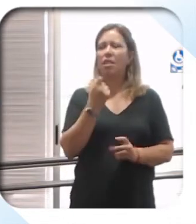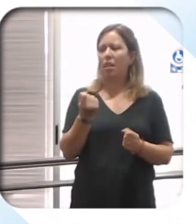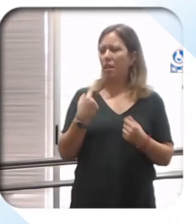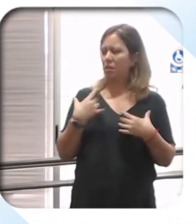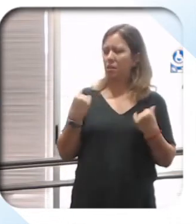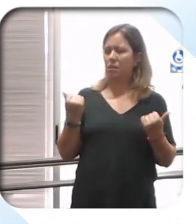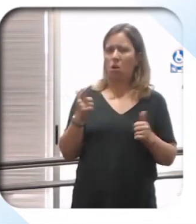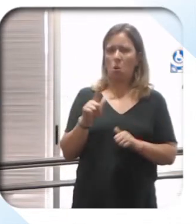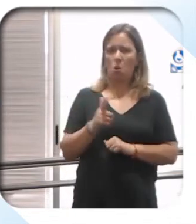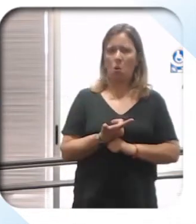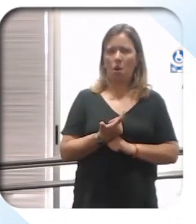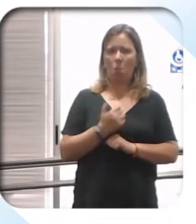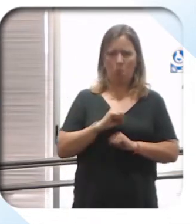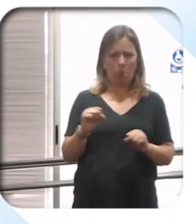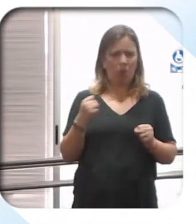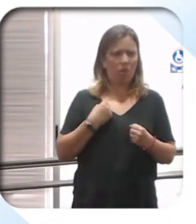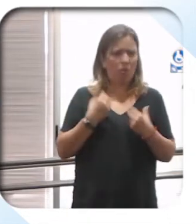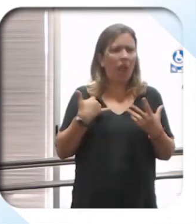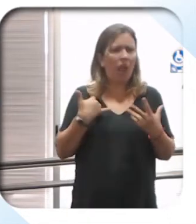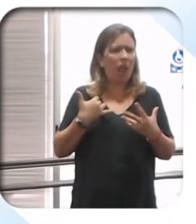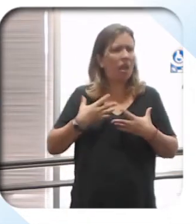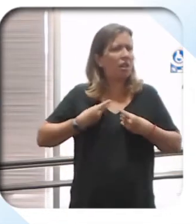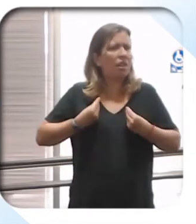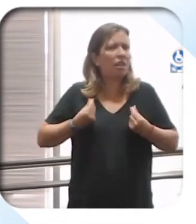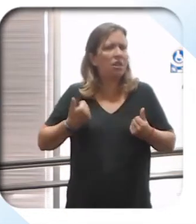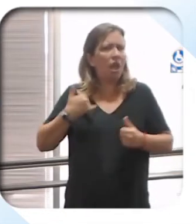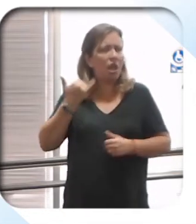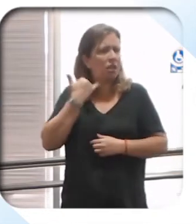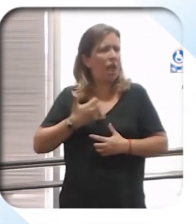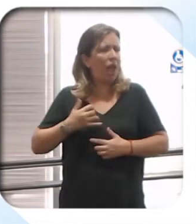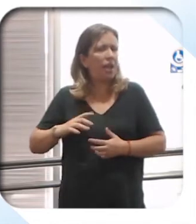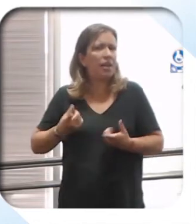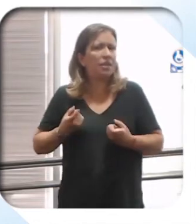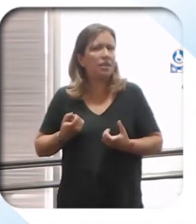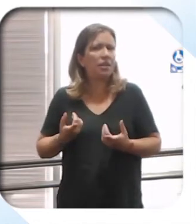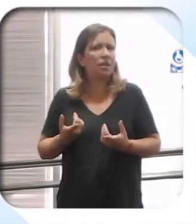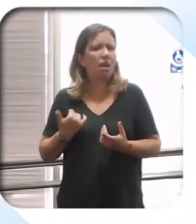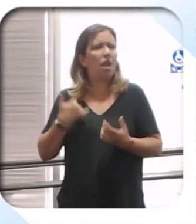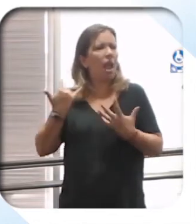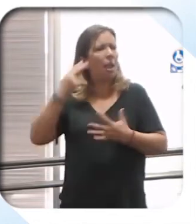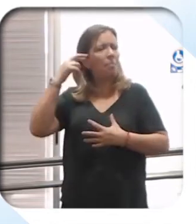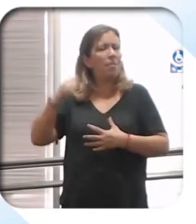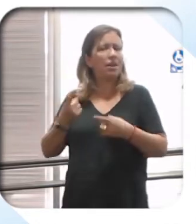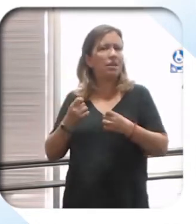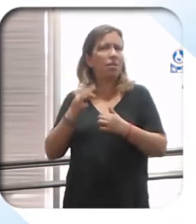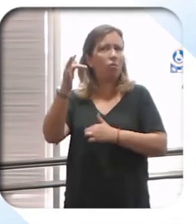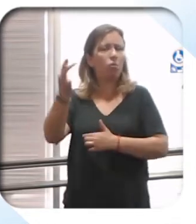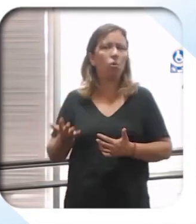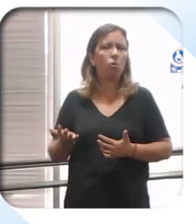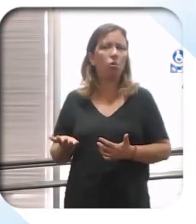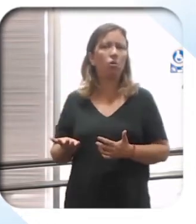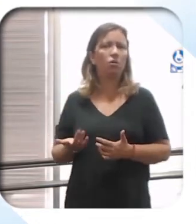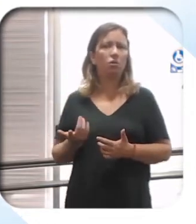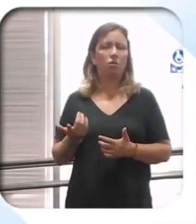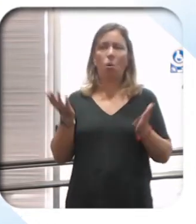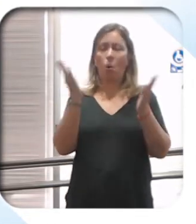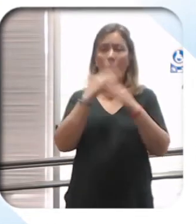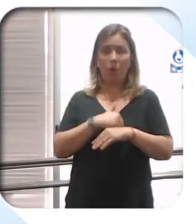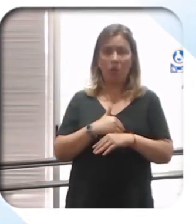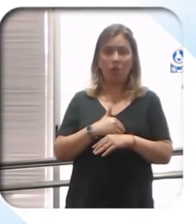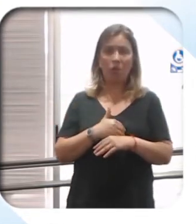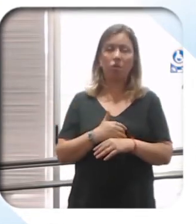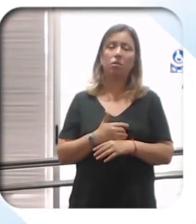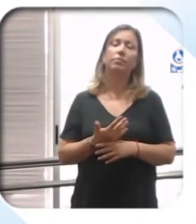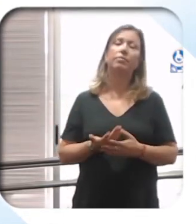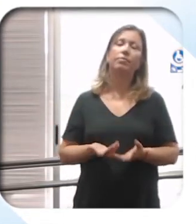puedo expresar deseos, necesidades, planes a futuro. ¿Sí?